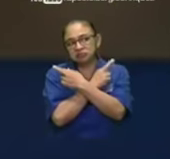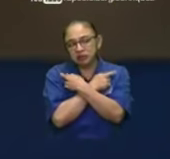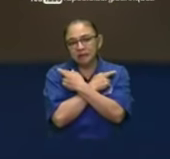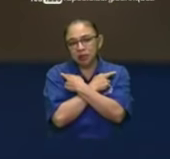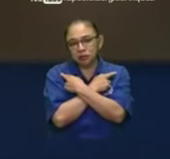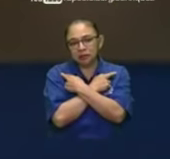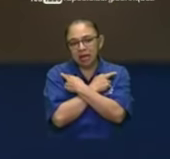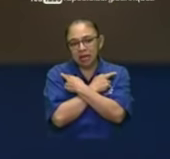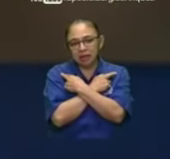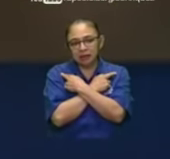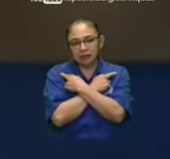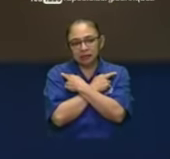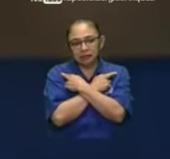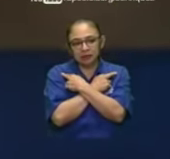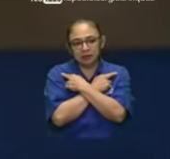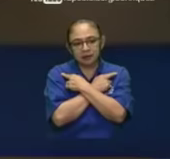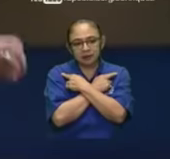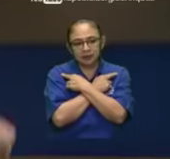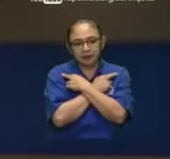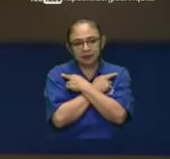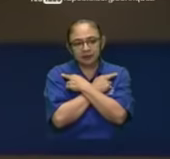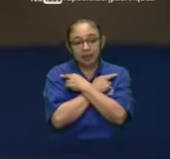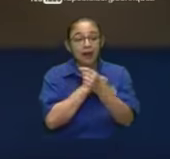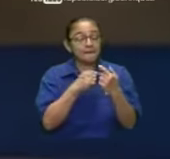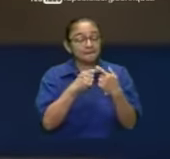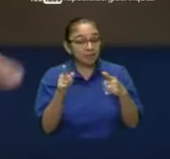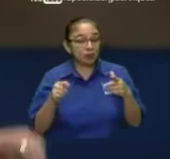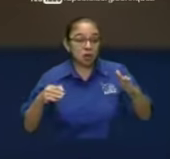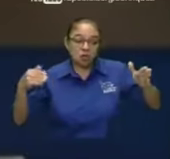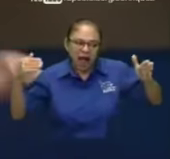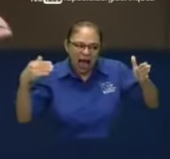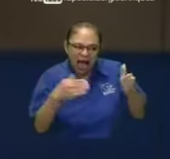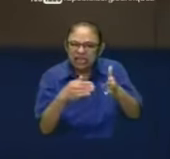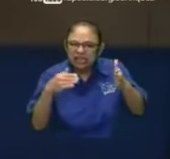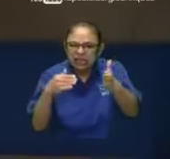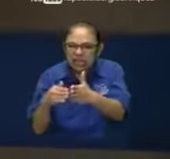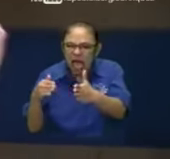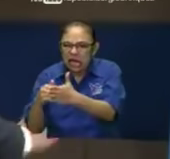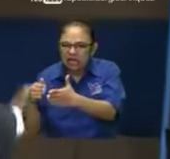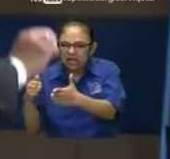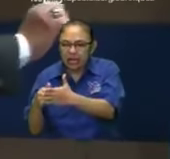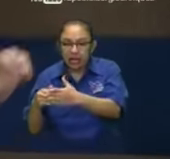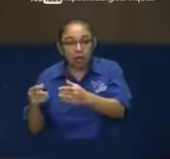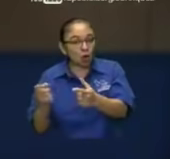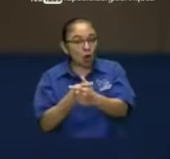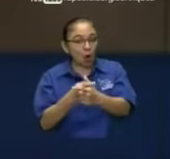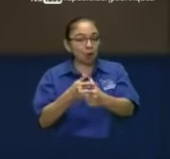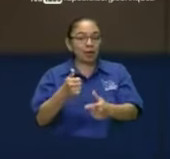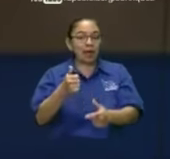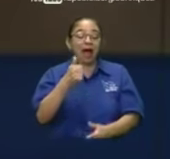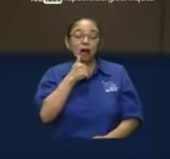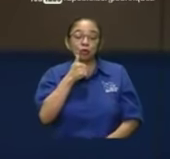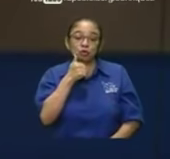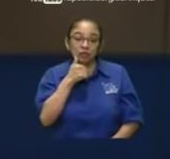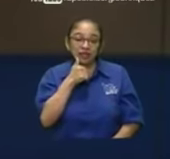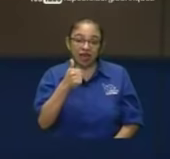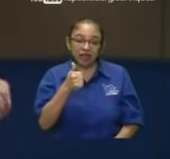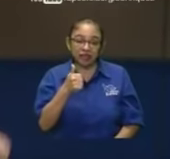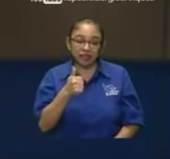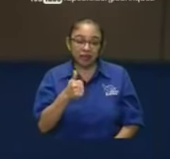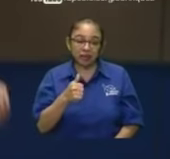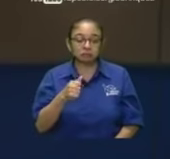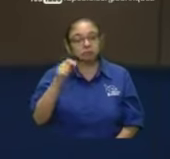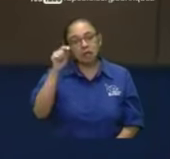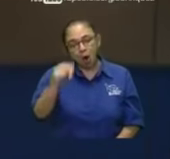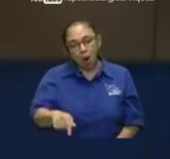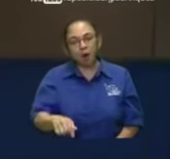uno. Pero hay un ataque encarnizado contra la autoridad. En el hogar tiene que haber un renuevo de la autoridad. Y hoy se le está